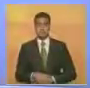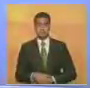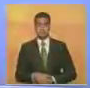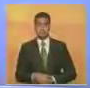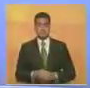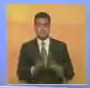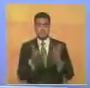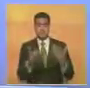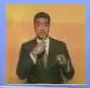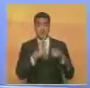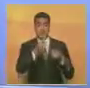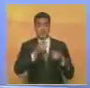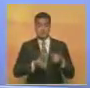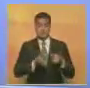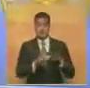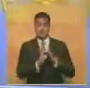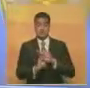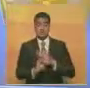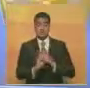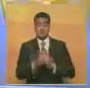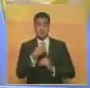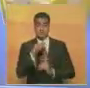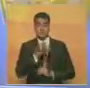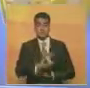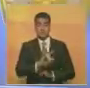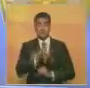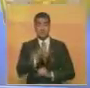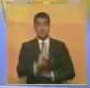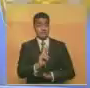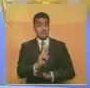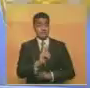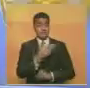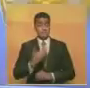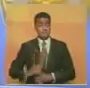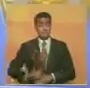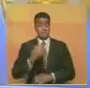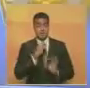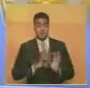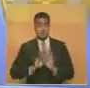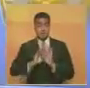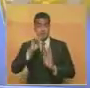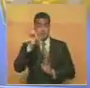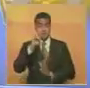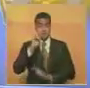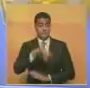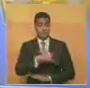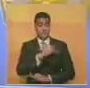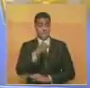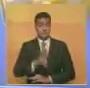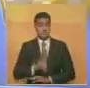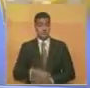Diario Crítico de Venezuela en su página web publicó que Lourdes Ramírez, presidenta de la Federación de Asociaciones de Profesores Universitarios de